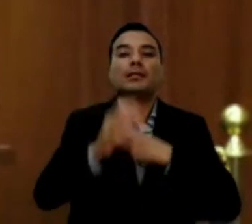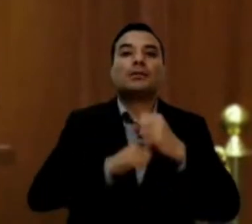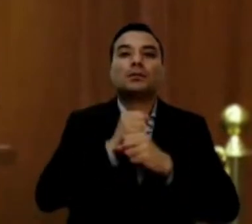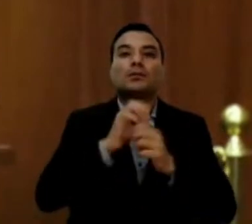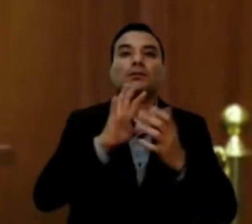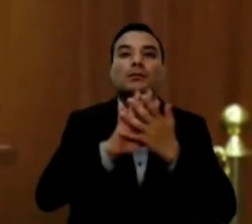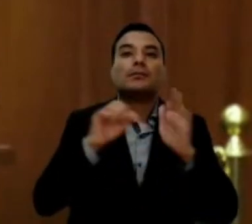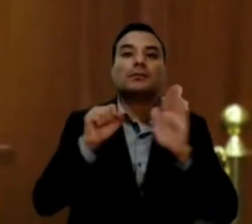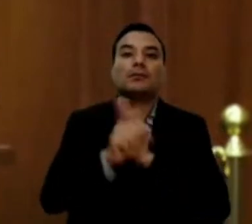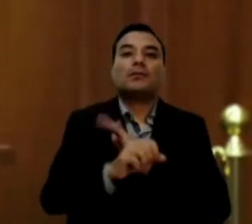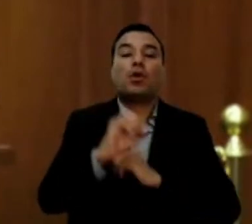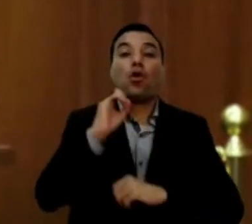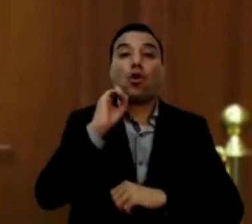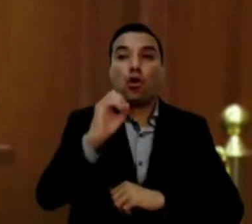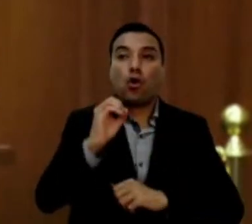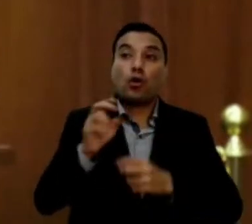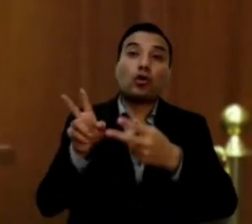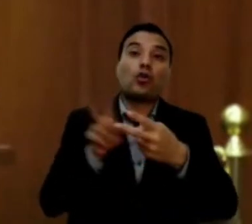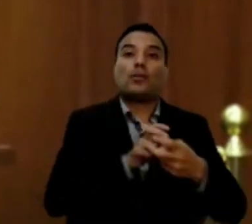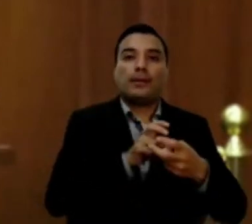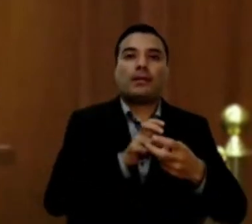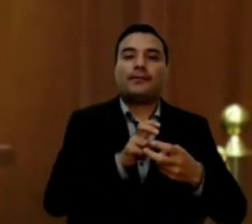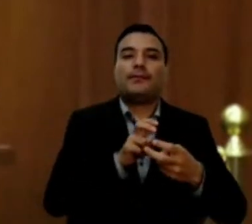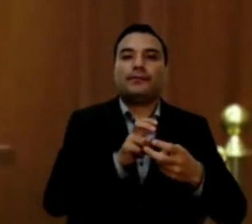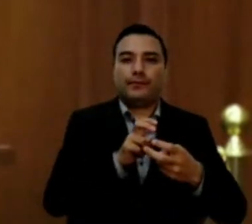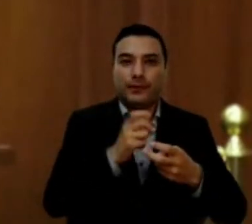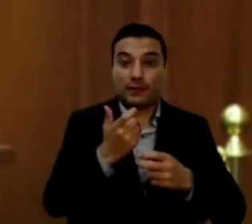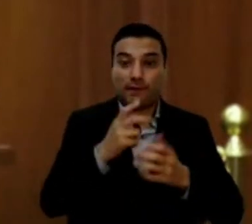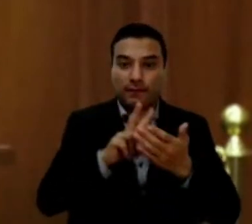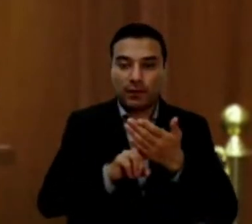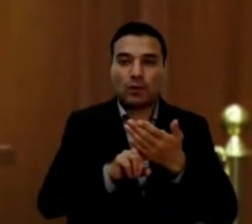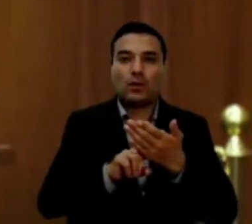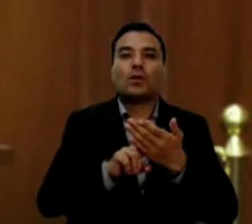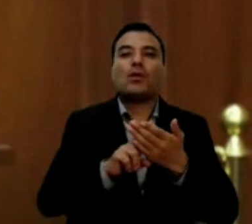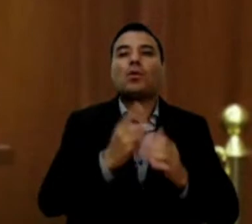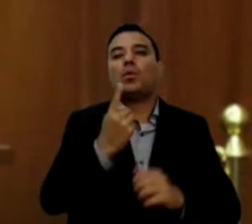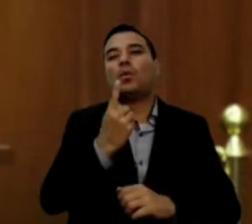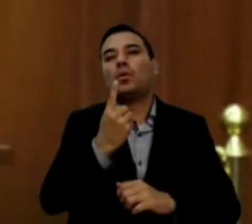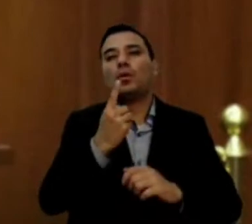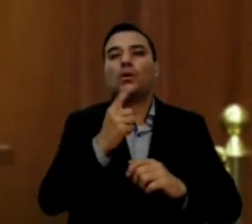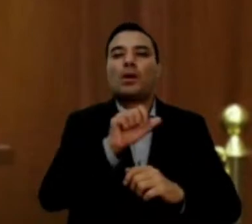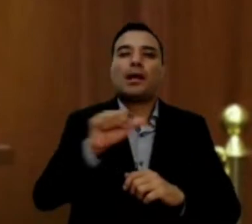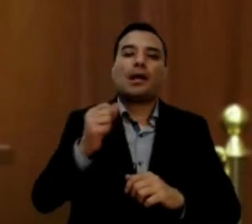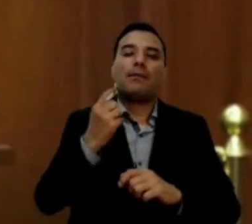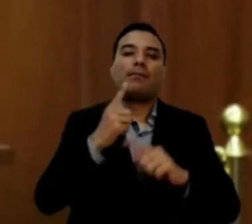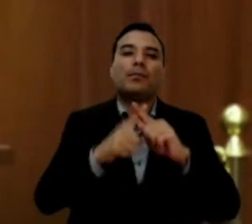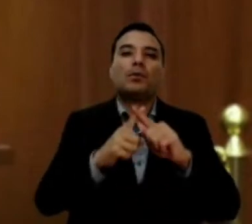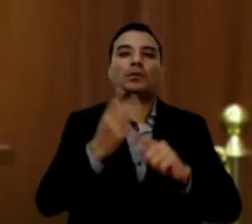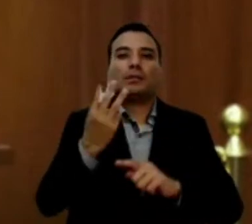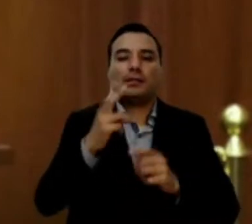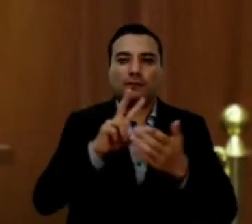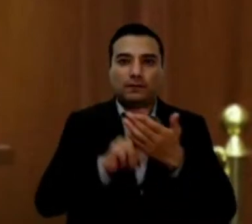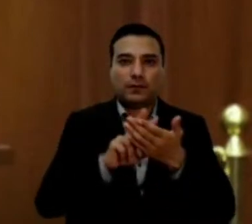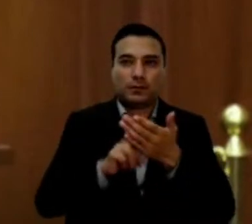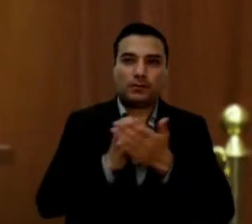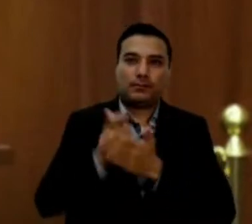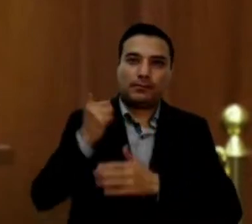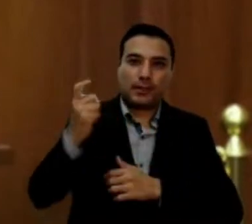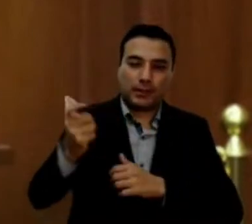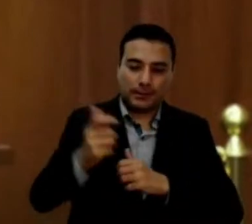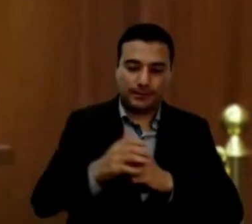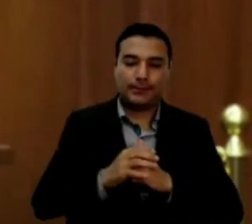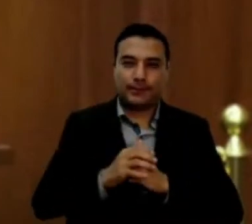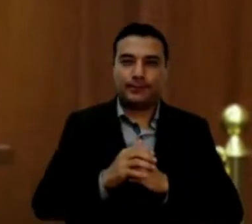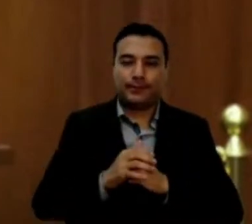3 veces el valor de lo robado, sin exceder los 500,000 días multa, sin perjuicio de las penas que correspondan por la